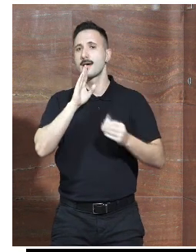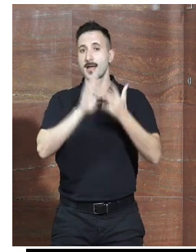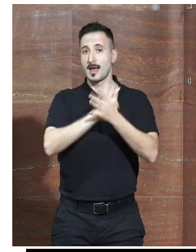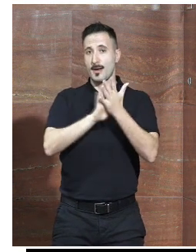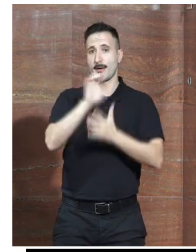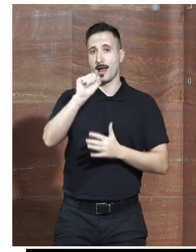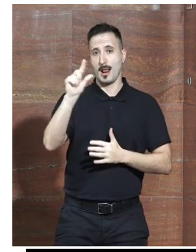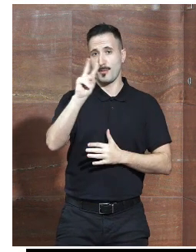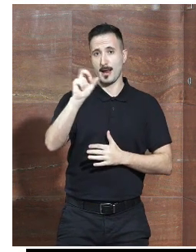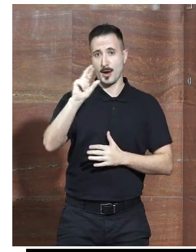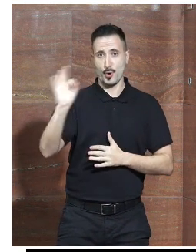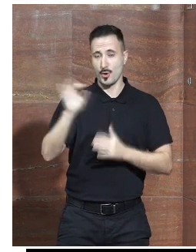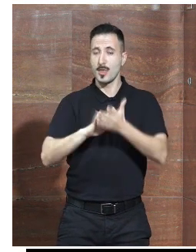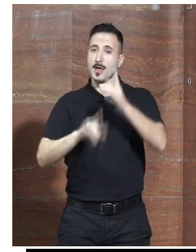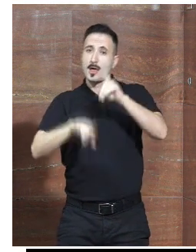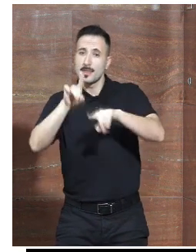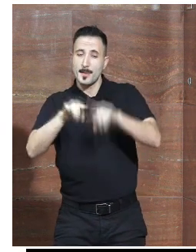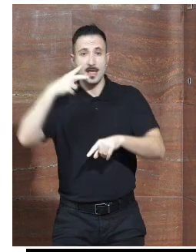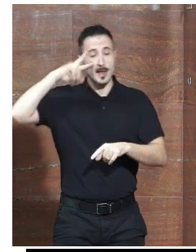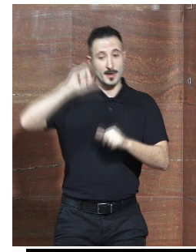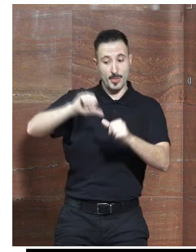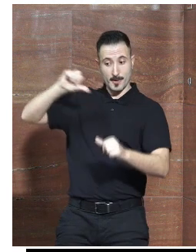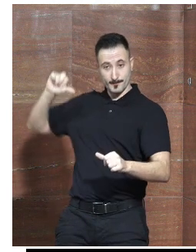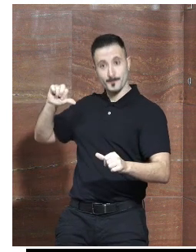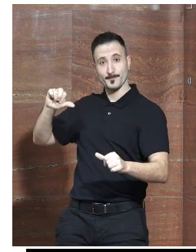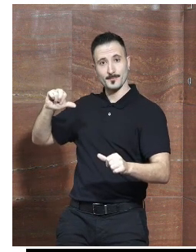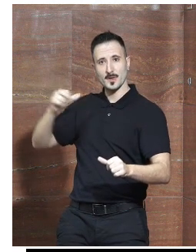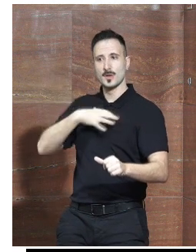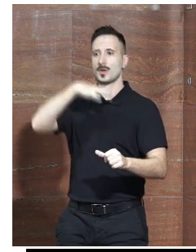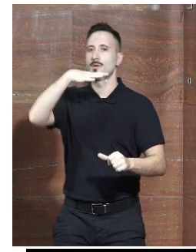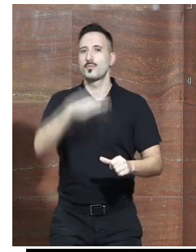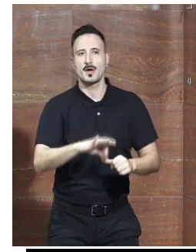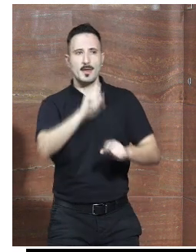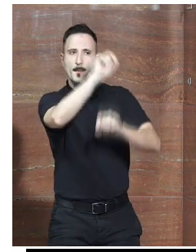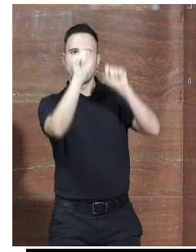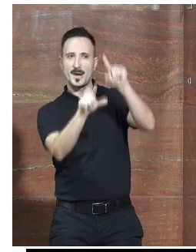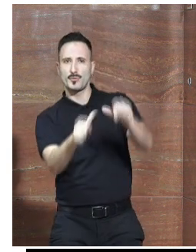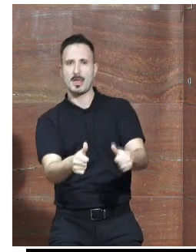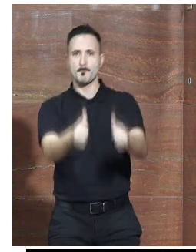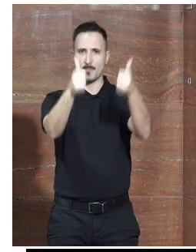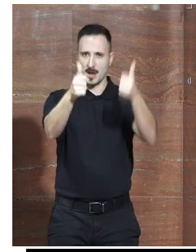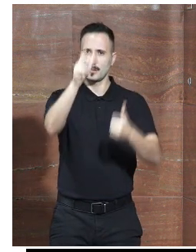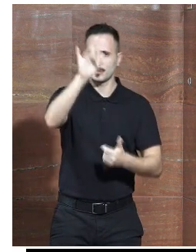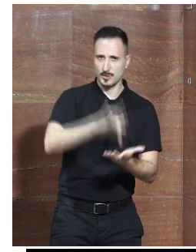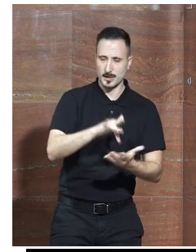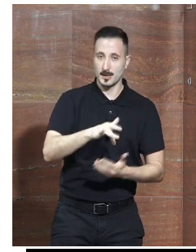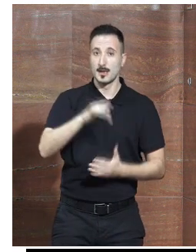Y seguramente, en función de nuestra experiencia, podrán salir 500.000 preguntas más, ¿no? Pero cada una con el peso que merece,